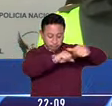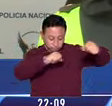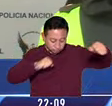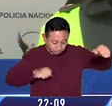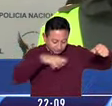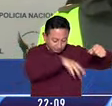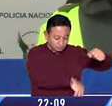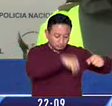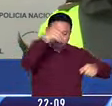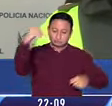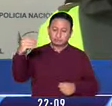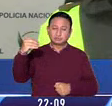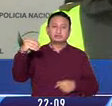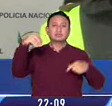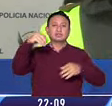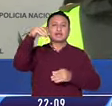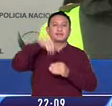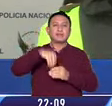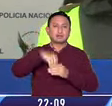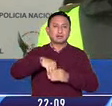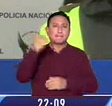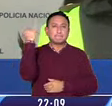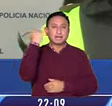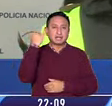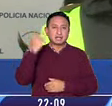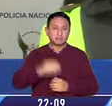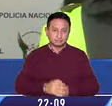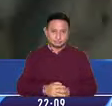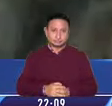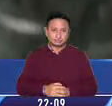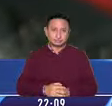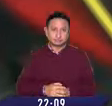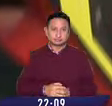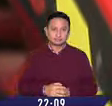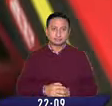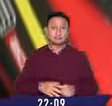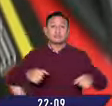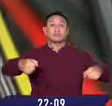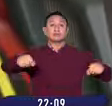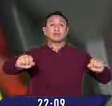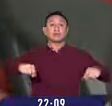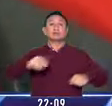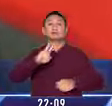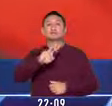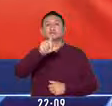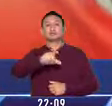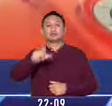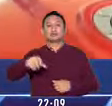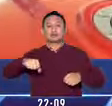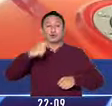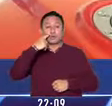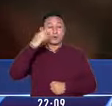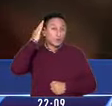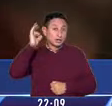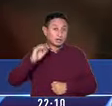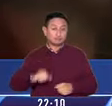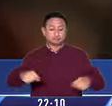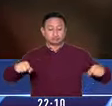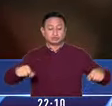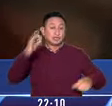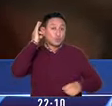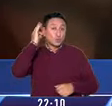que contenía ahí una sustancia vegetal verdosa. En la motocicleta viajaban dos personas, un hombre y una mujer. La